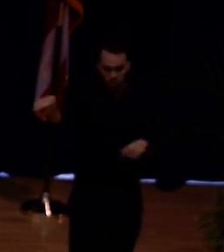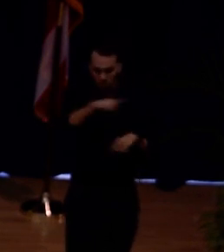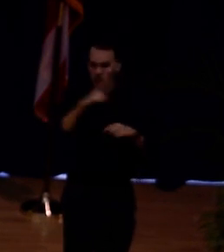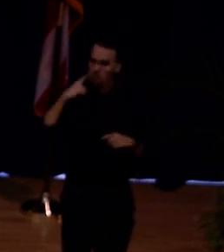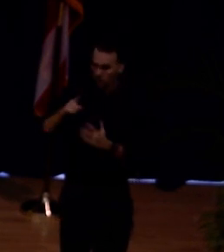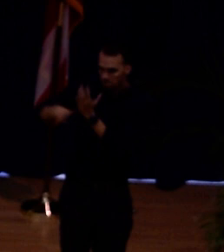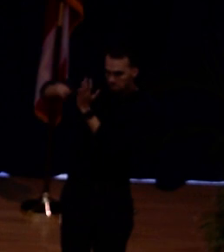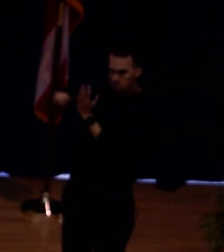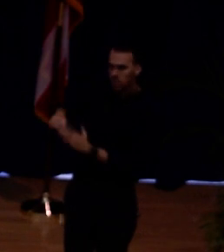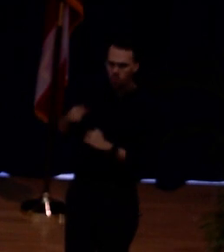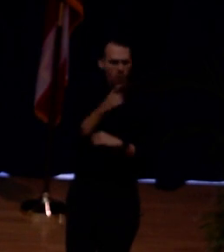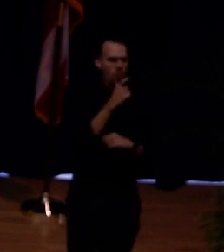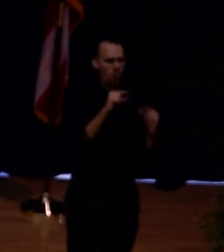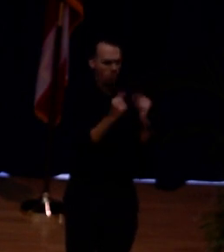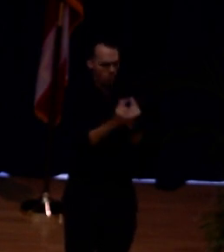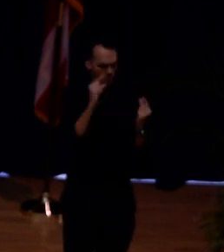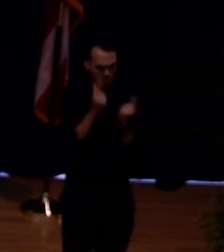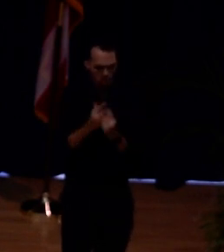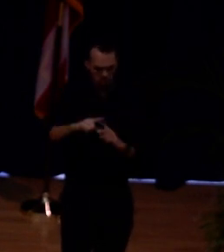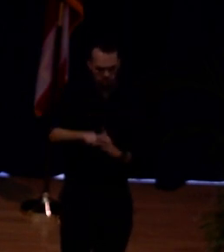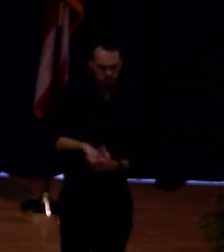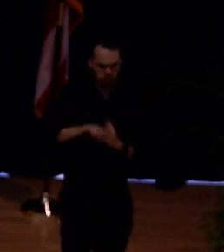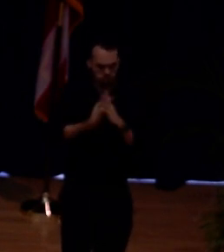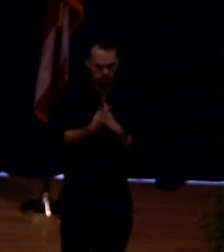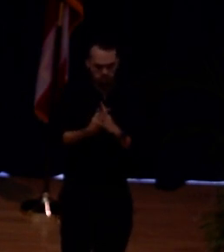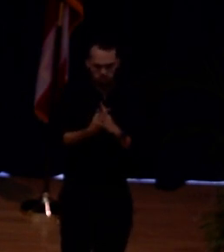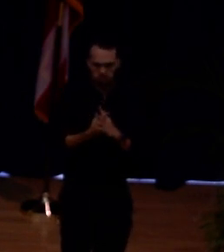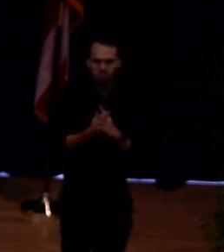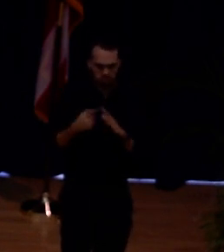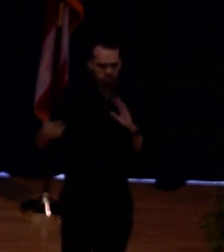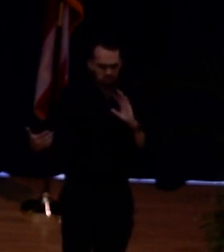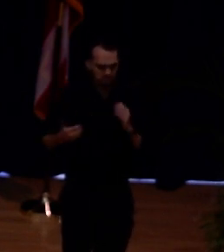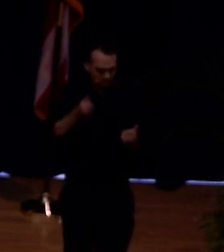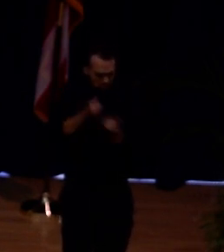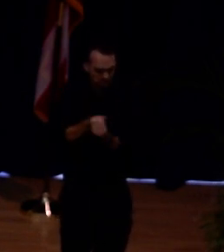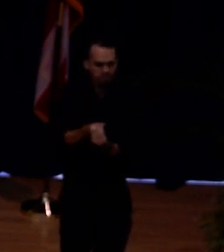no solo se sentaron a crear la propuesta, sino que también que la han endosado.